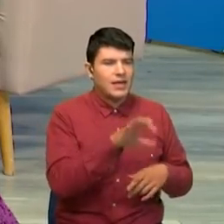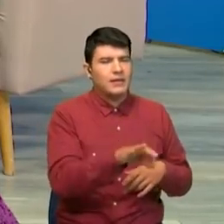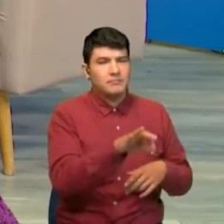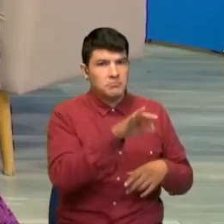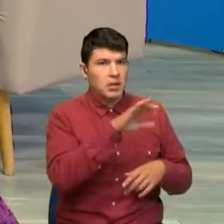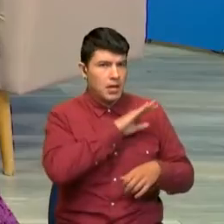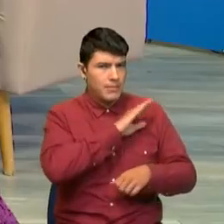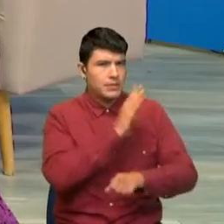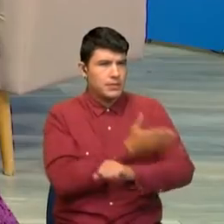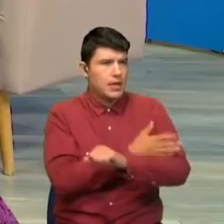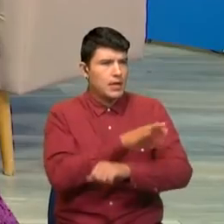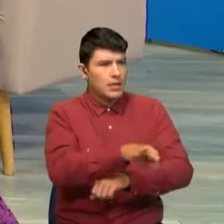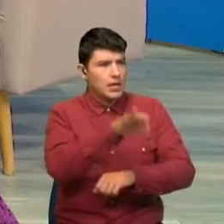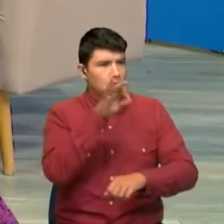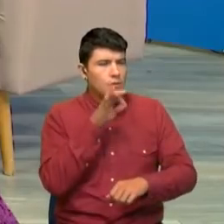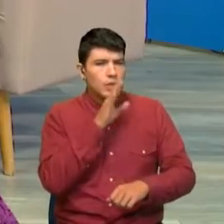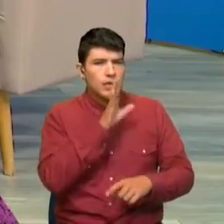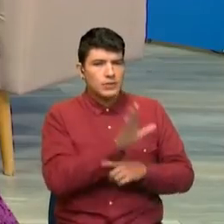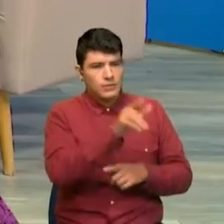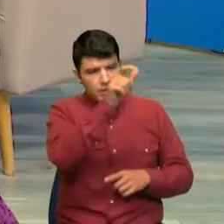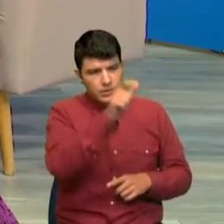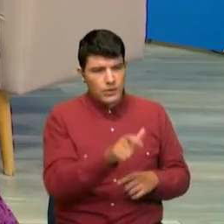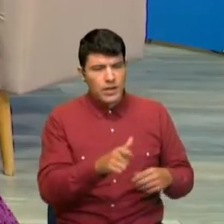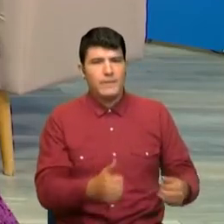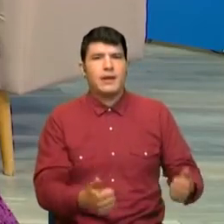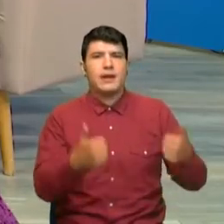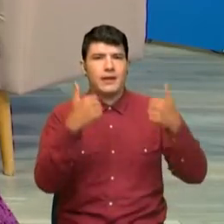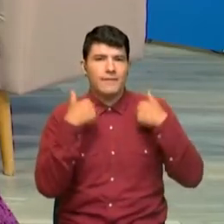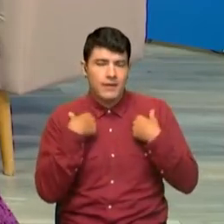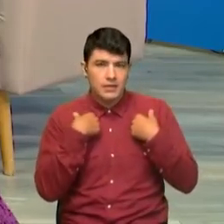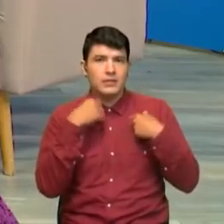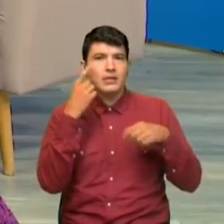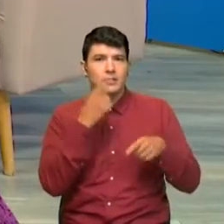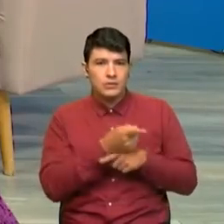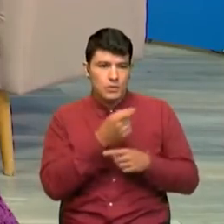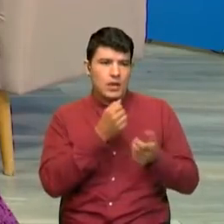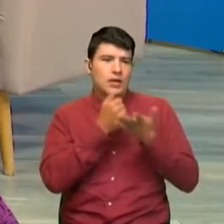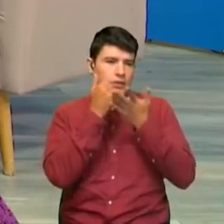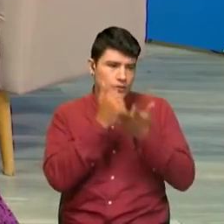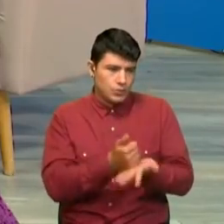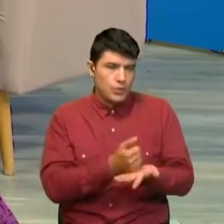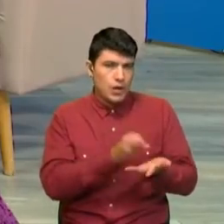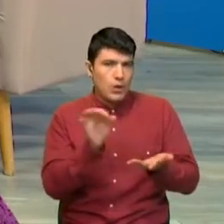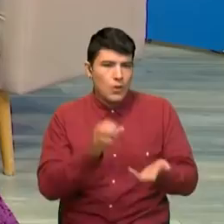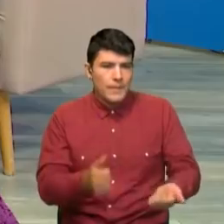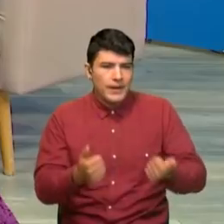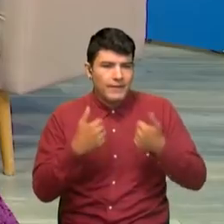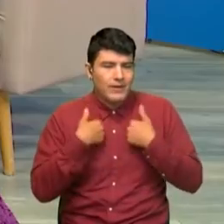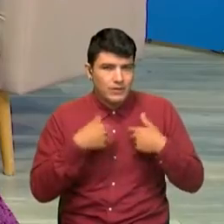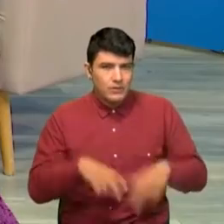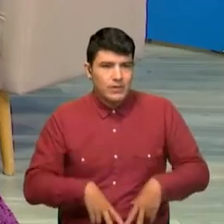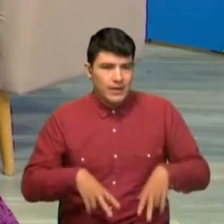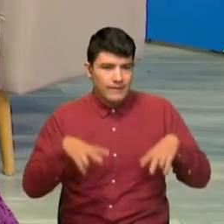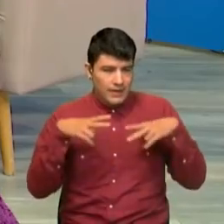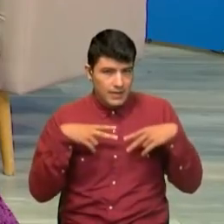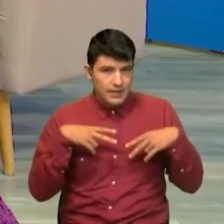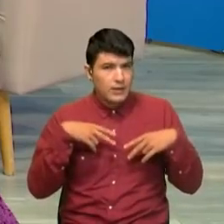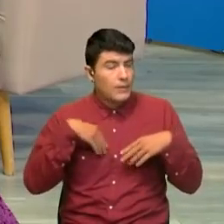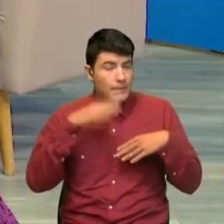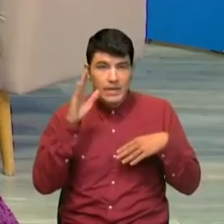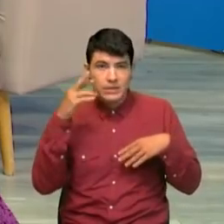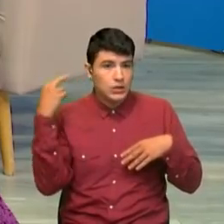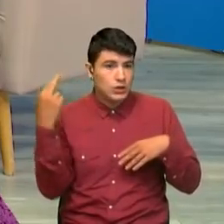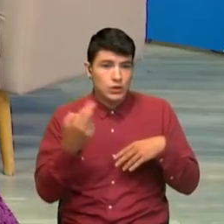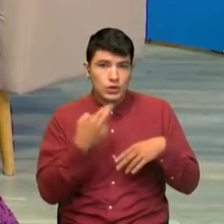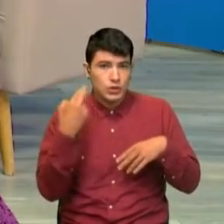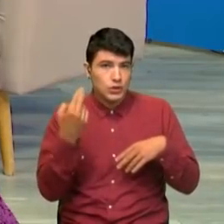de escoger al beneficiario como tal del amparo que se tiene frente a la póliza. ¿Sí? Lo más común, lo más normal es que